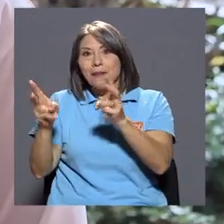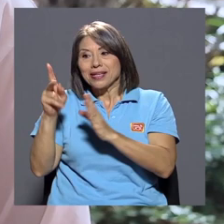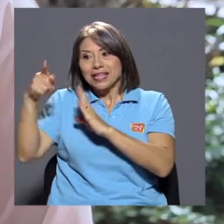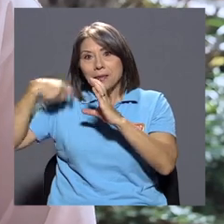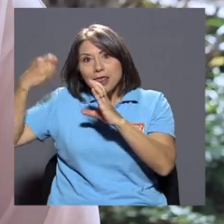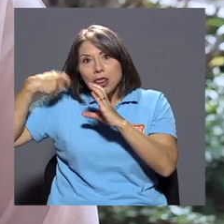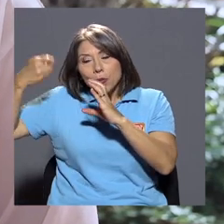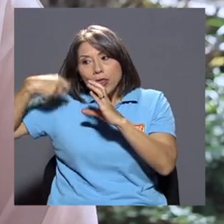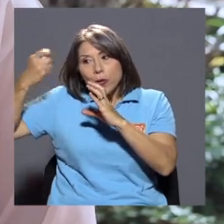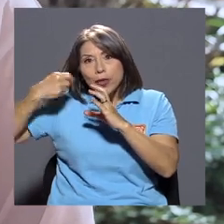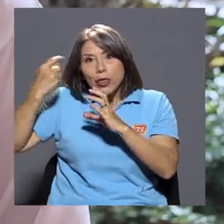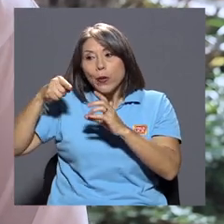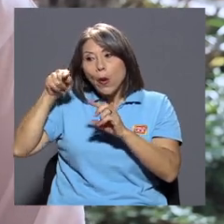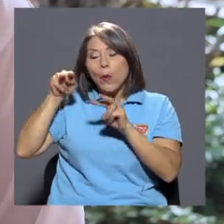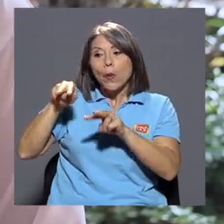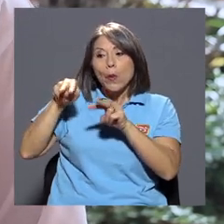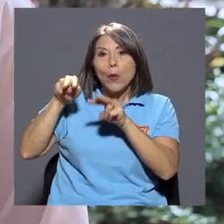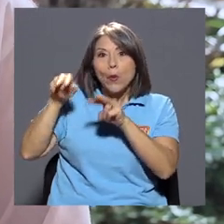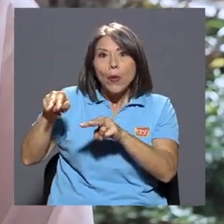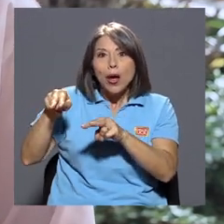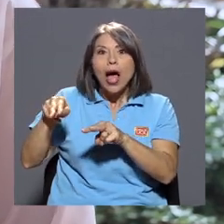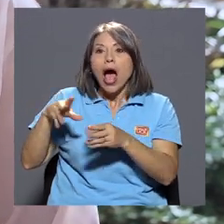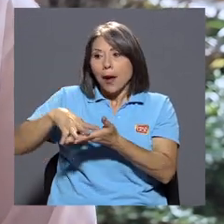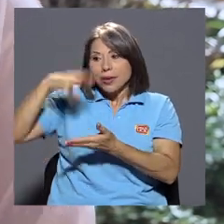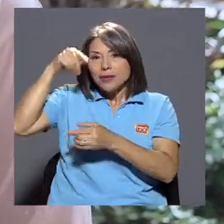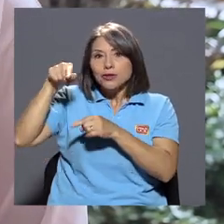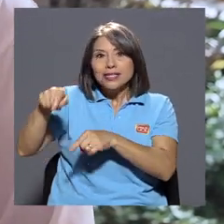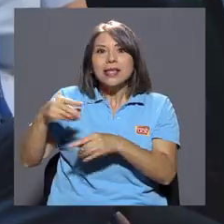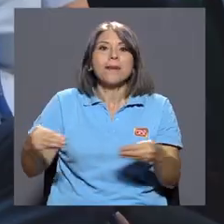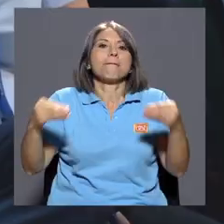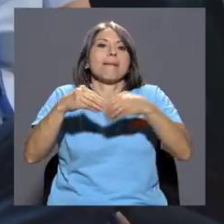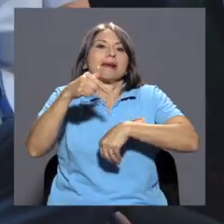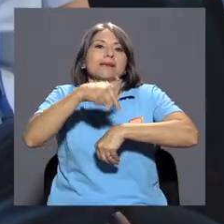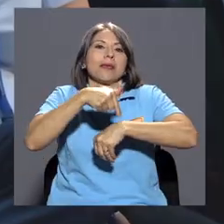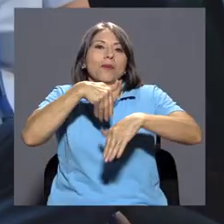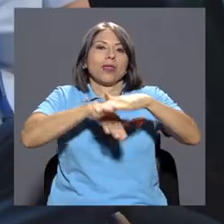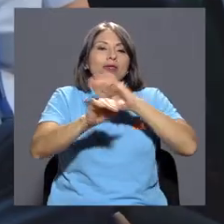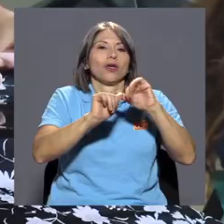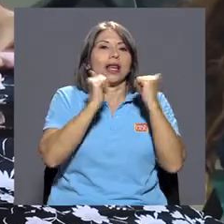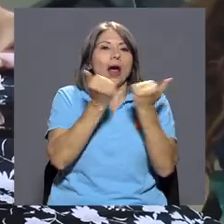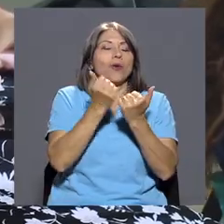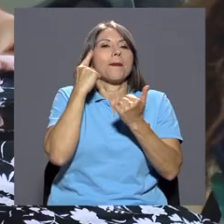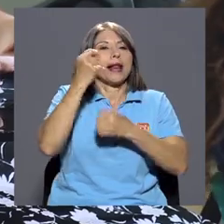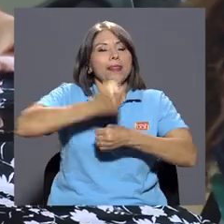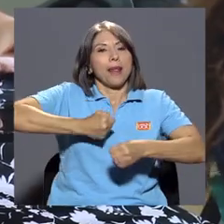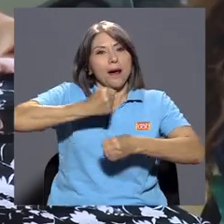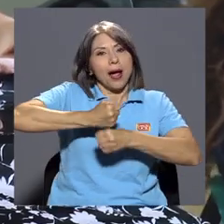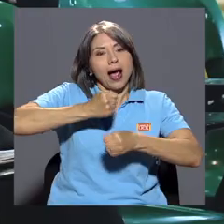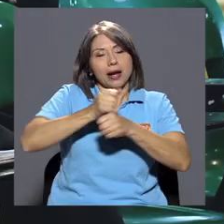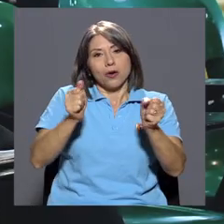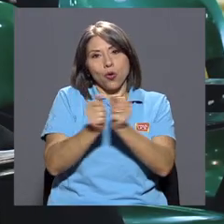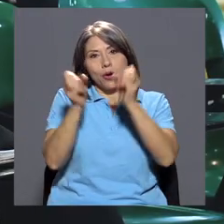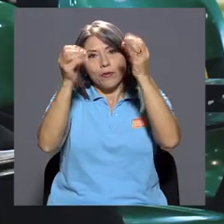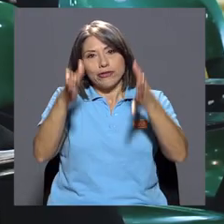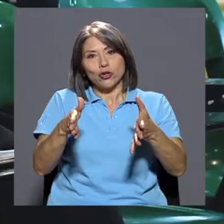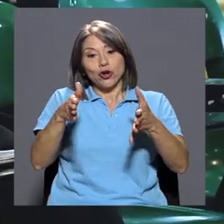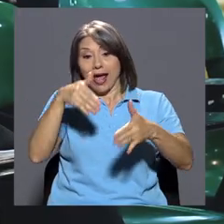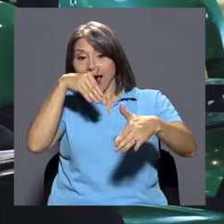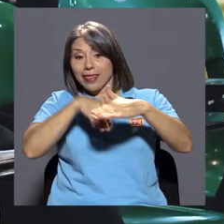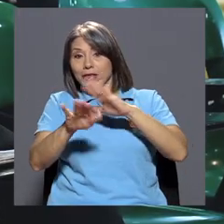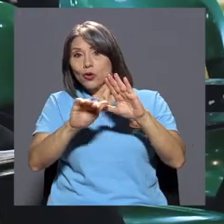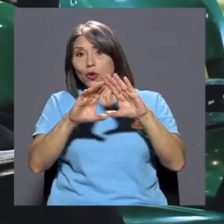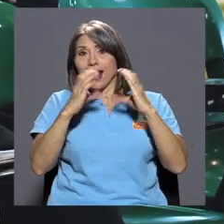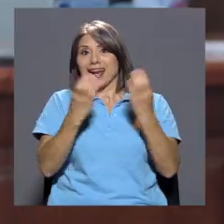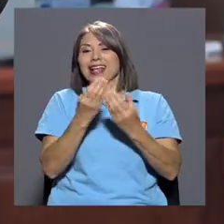aprendemos a través de vídeos, lo que conseguimos es más tiempo en el aula para que el profesor trabaje con el alumnado en clase. ¿Y qué es lo que hago en clase? Pues